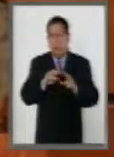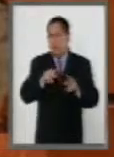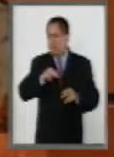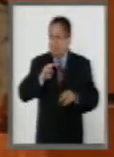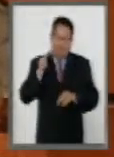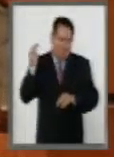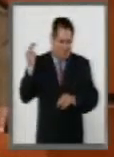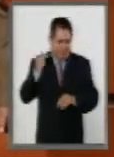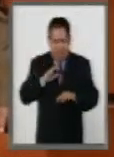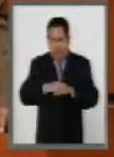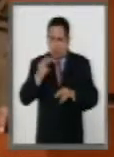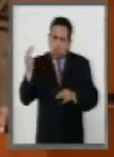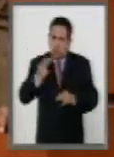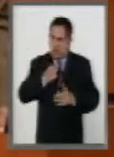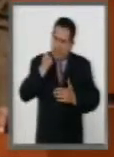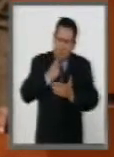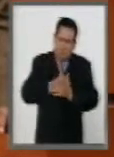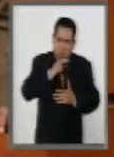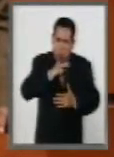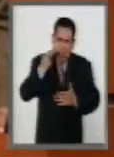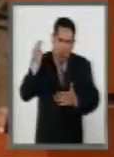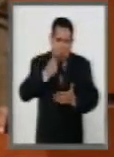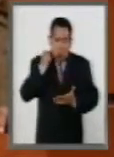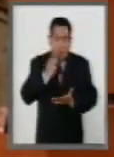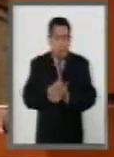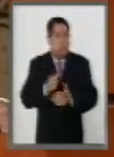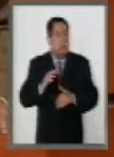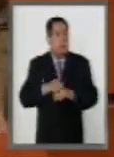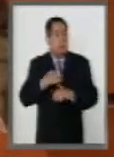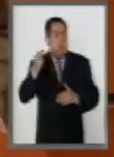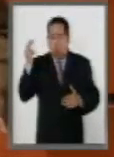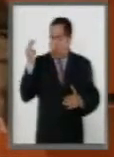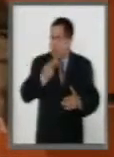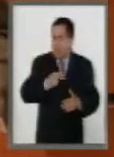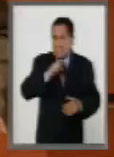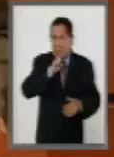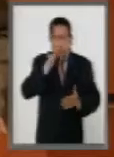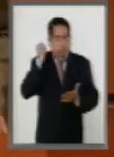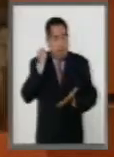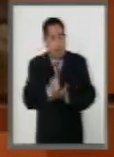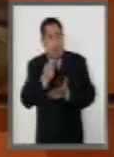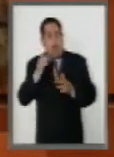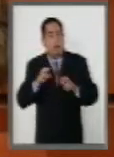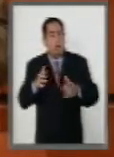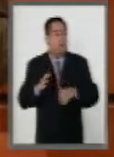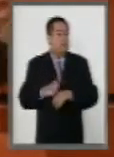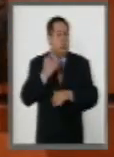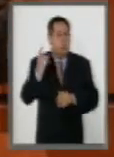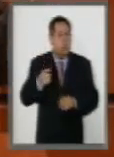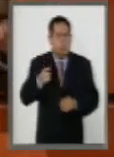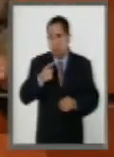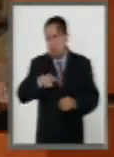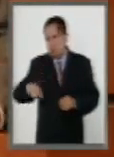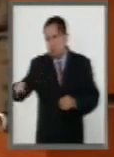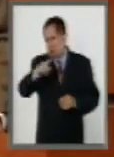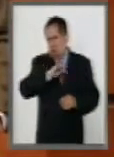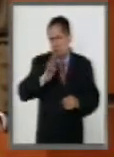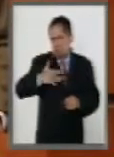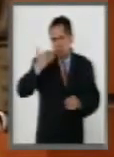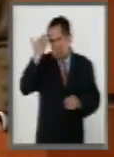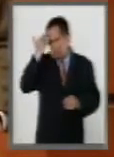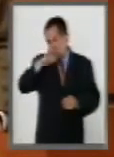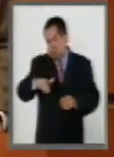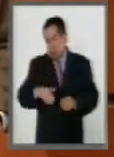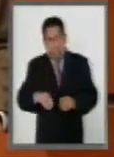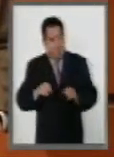urgente que se aprobara. Y era urgente que se aprobara porque todos sabemos que